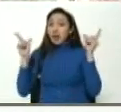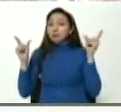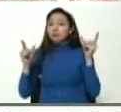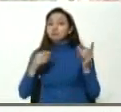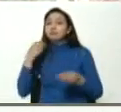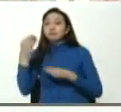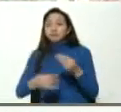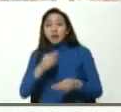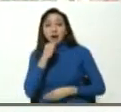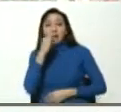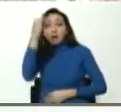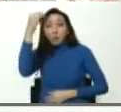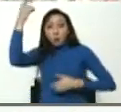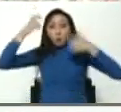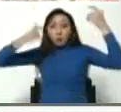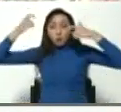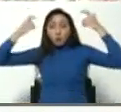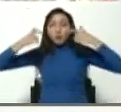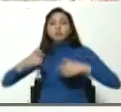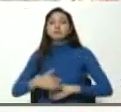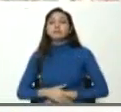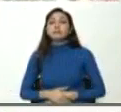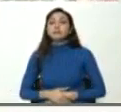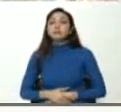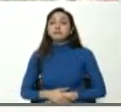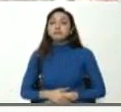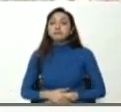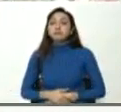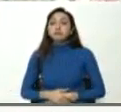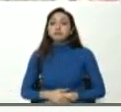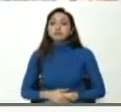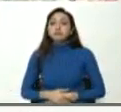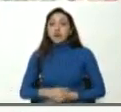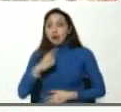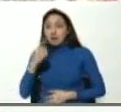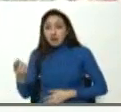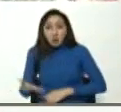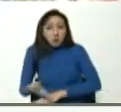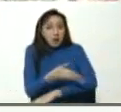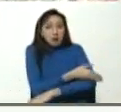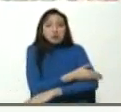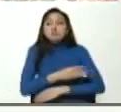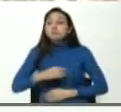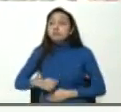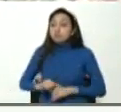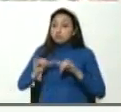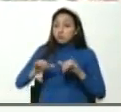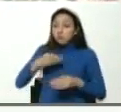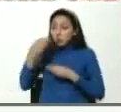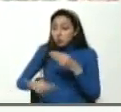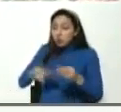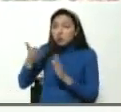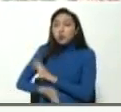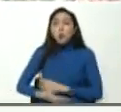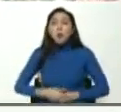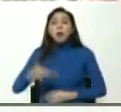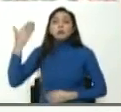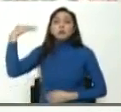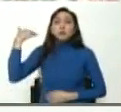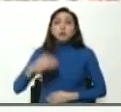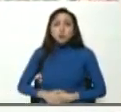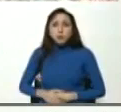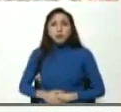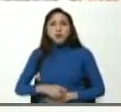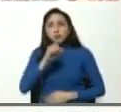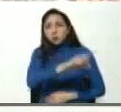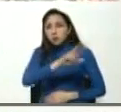anunciado por nuestro comandante chávez como profecía ocurrió precisamente aquellos días del 12